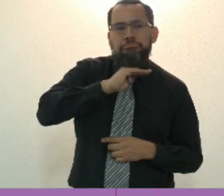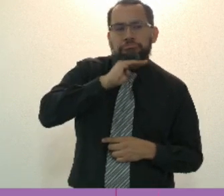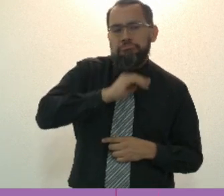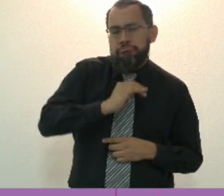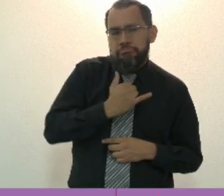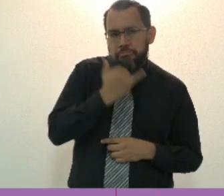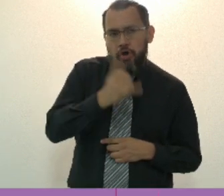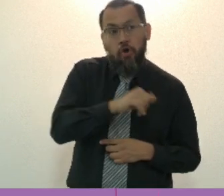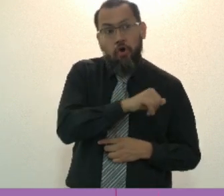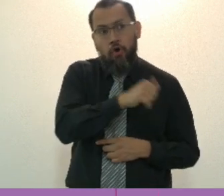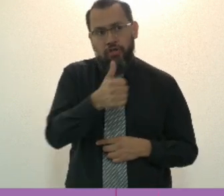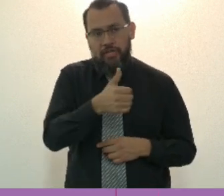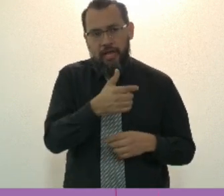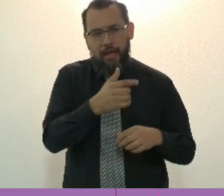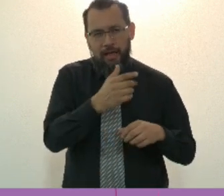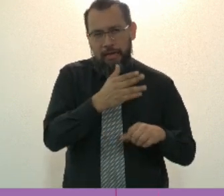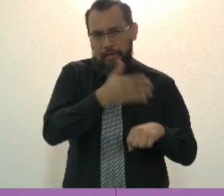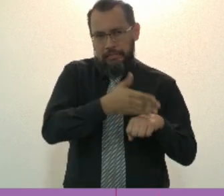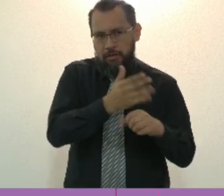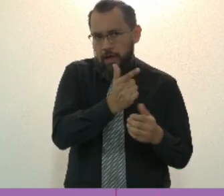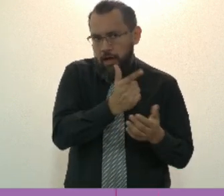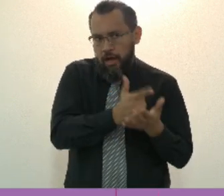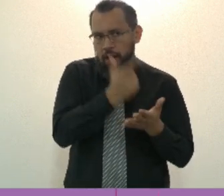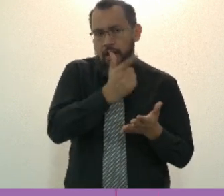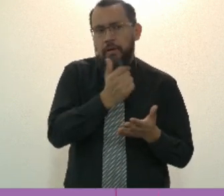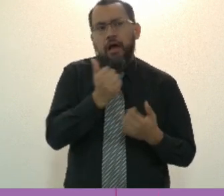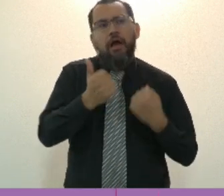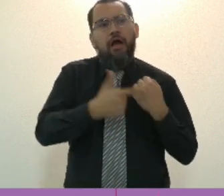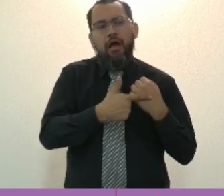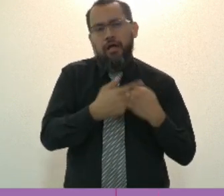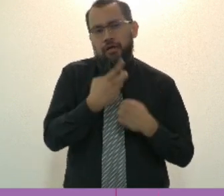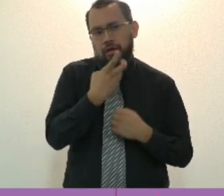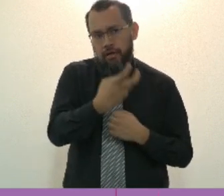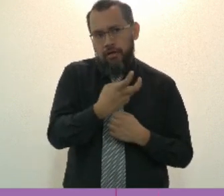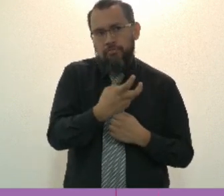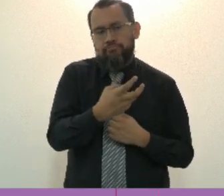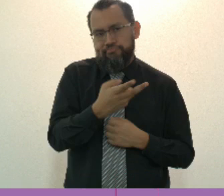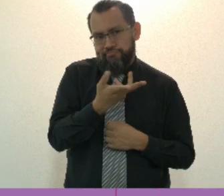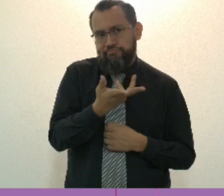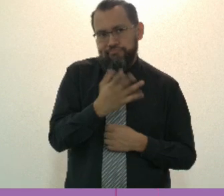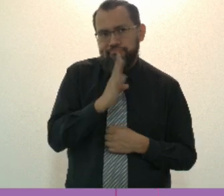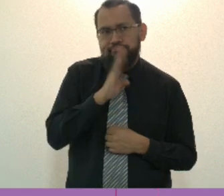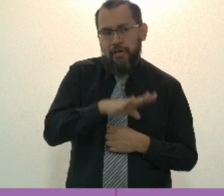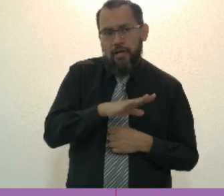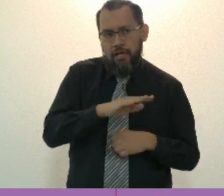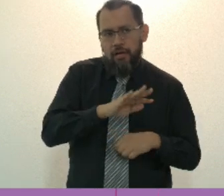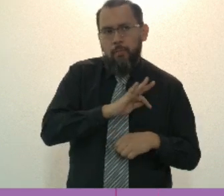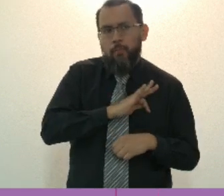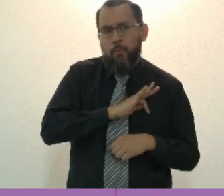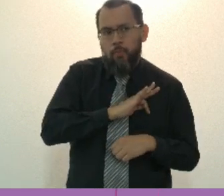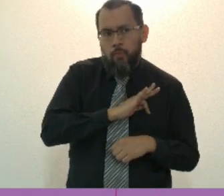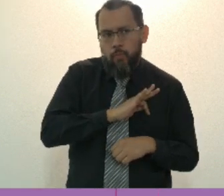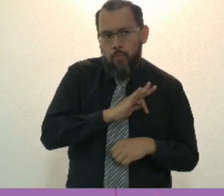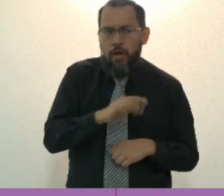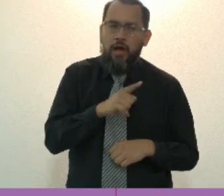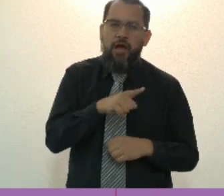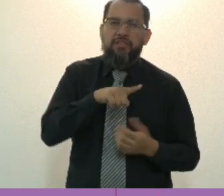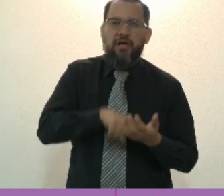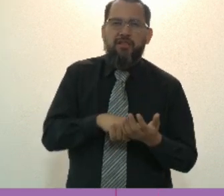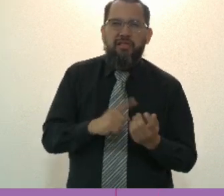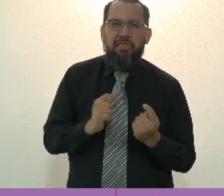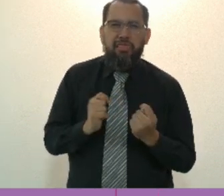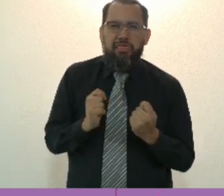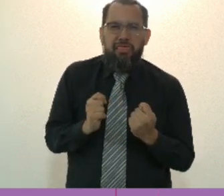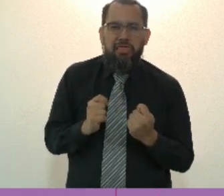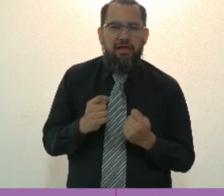graves usualmente pueden ser las de corrupción y que tienen un dolo, una premeditación de